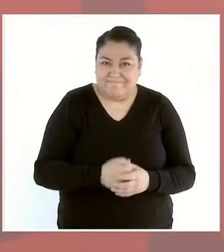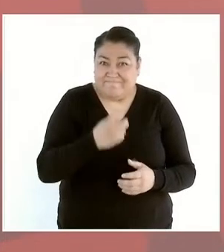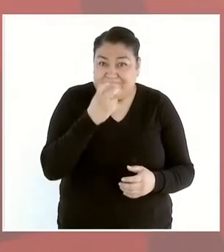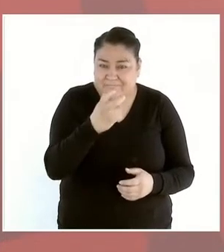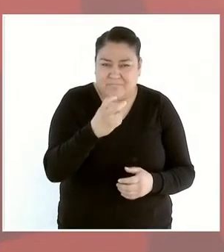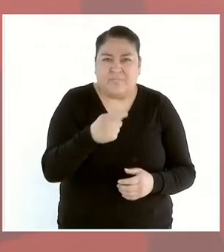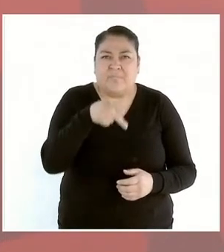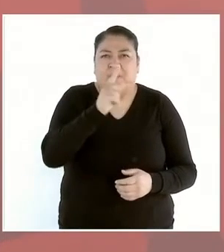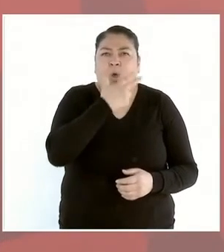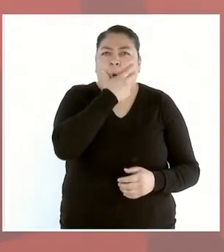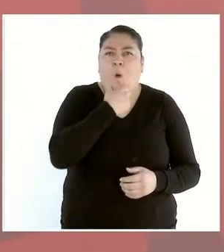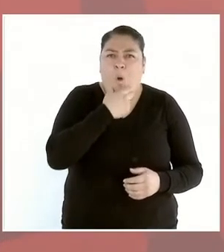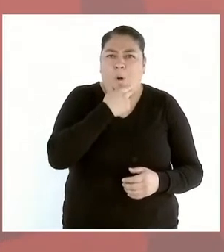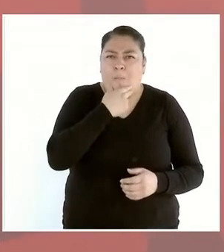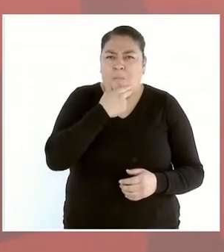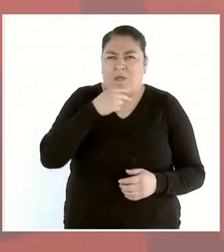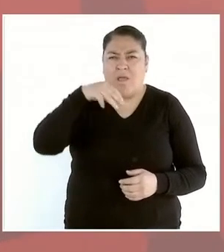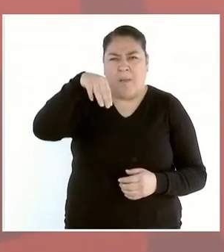maximiliano